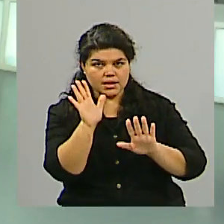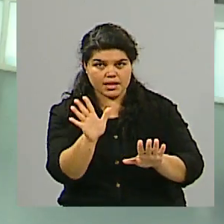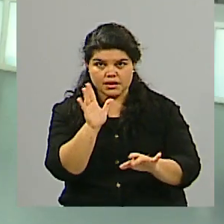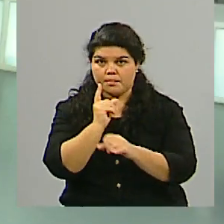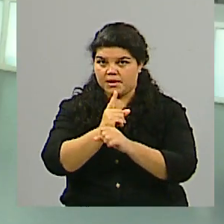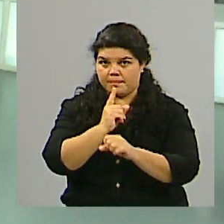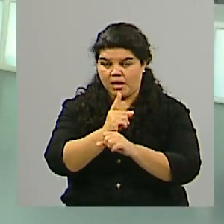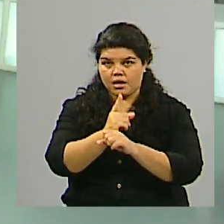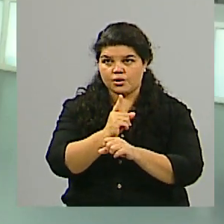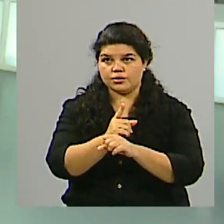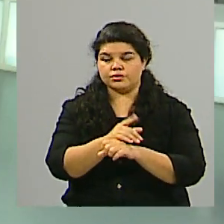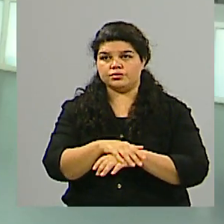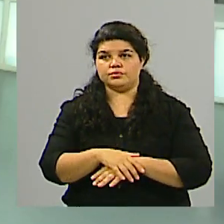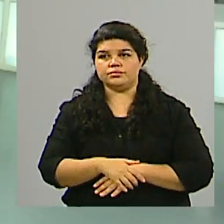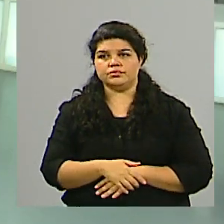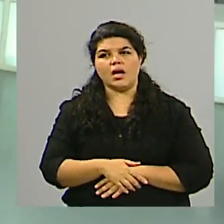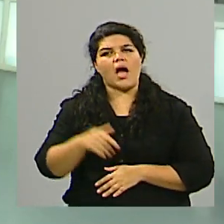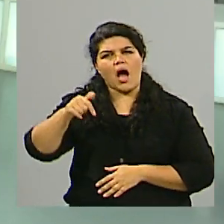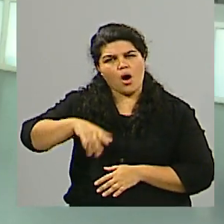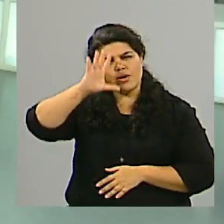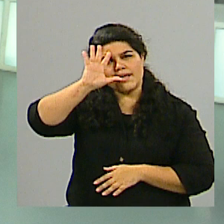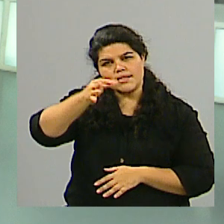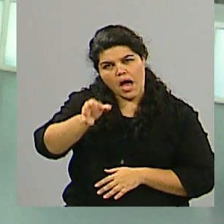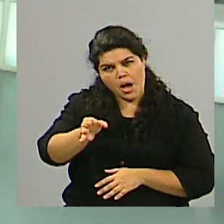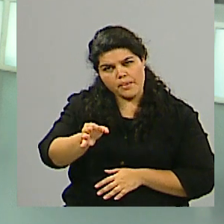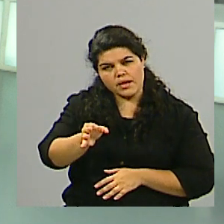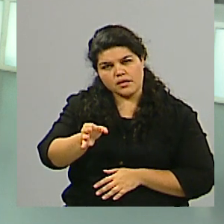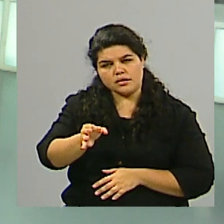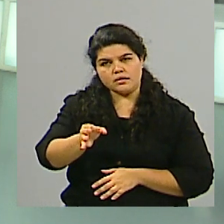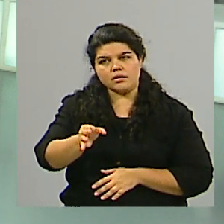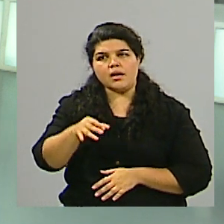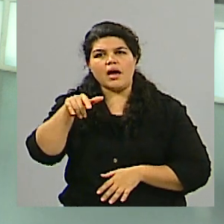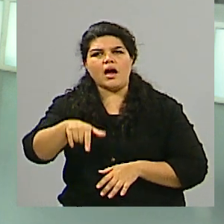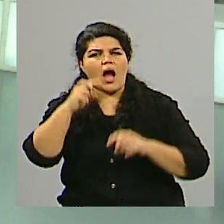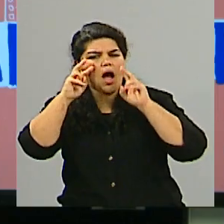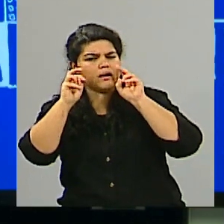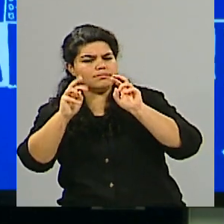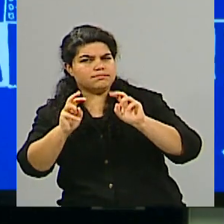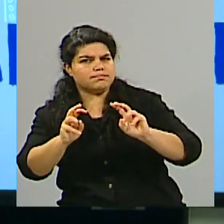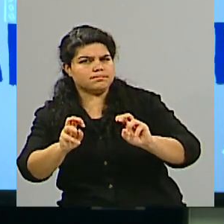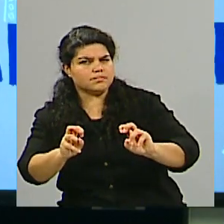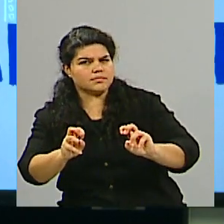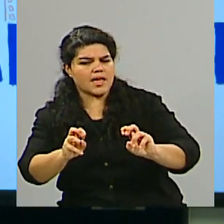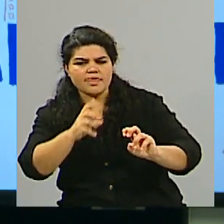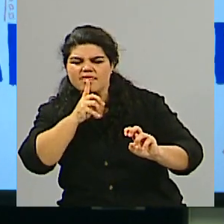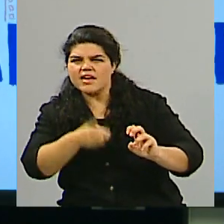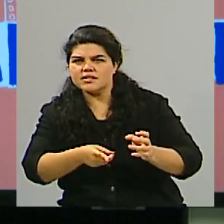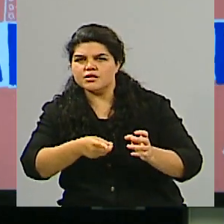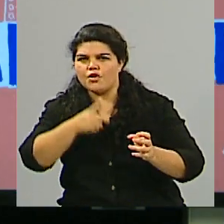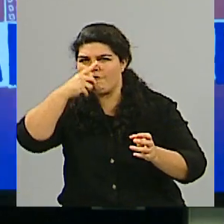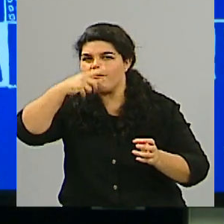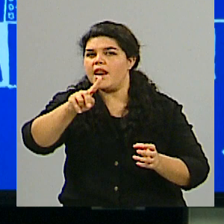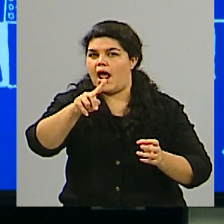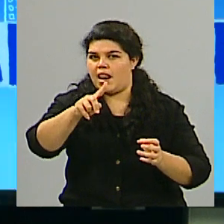yo entiendo que hoy el fenómeno se está concentrando en el estudio y en el análisis de la sentencia que ha